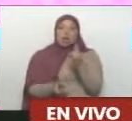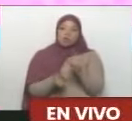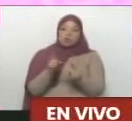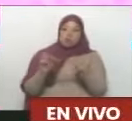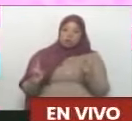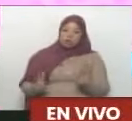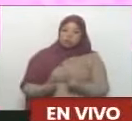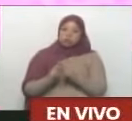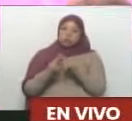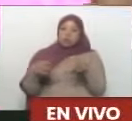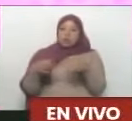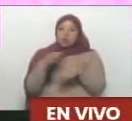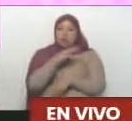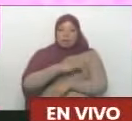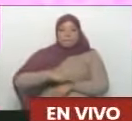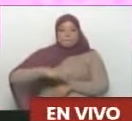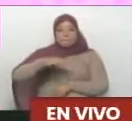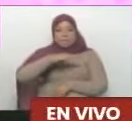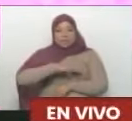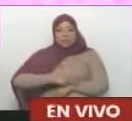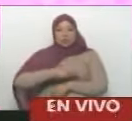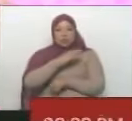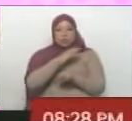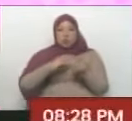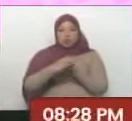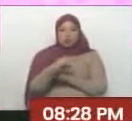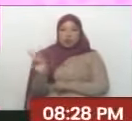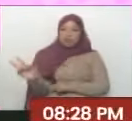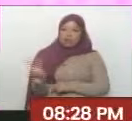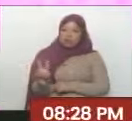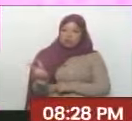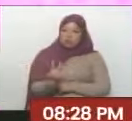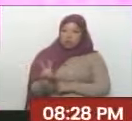que esta misión, esta gran misión, venía a ser